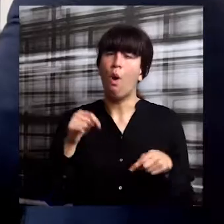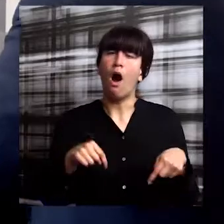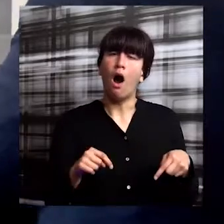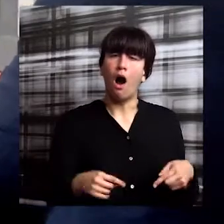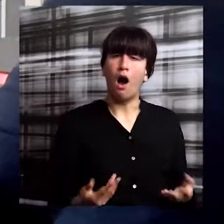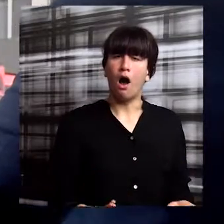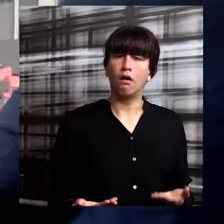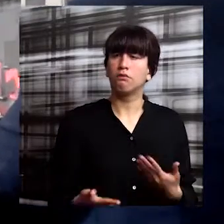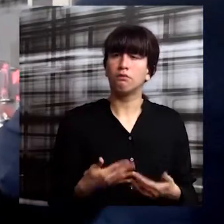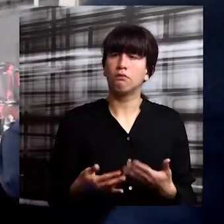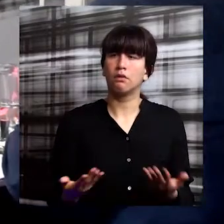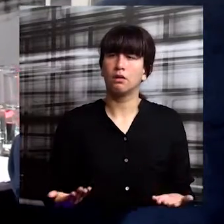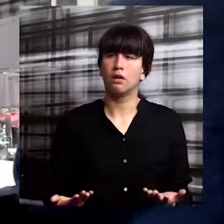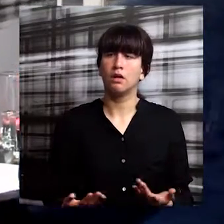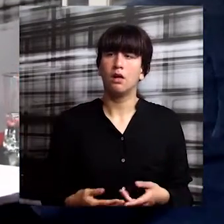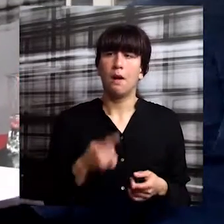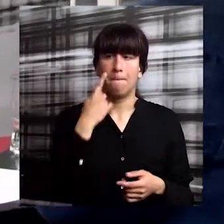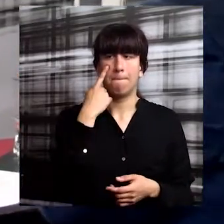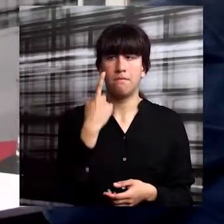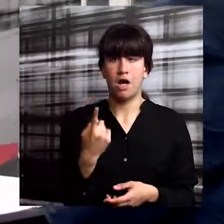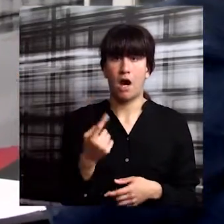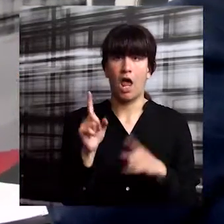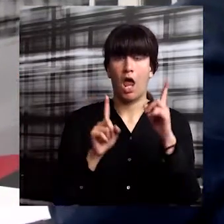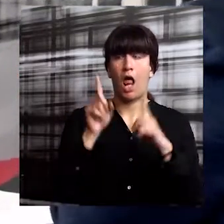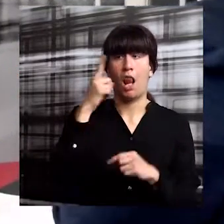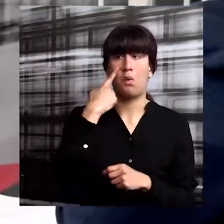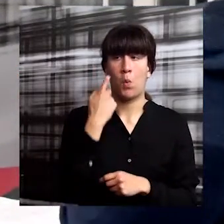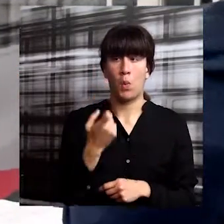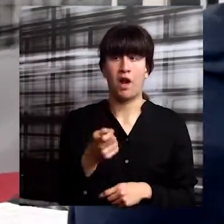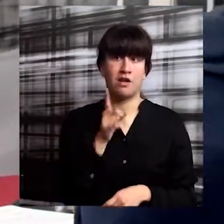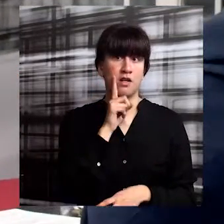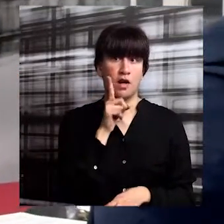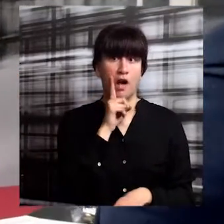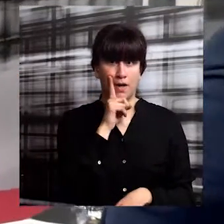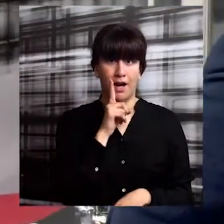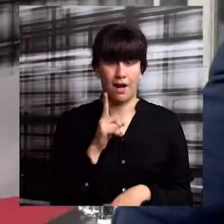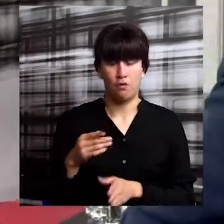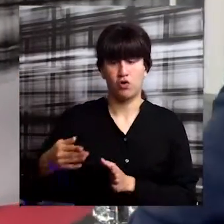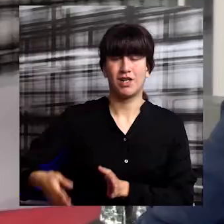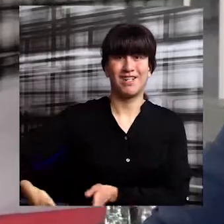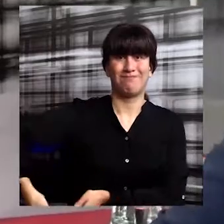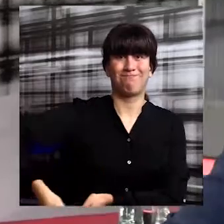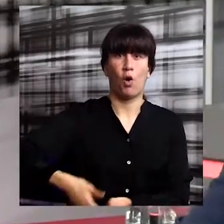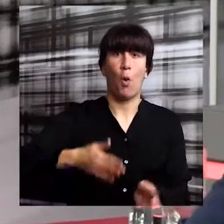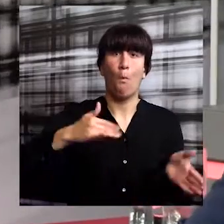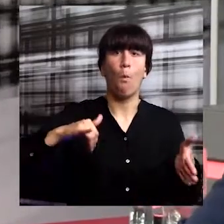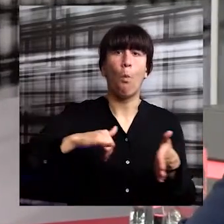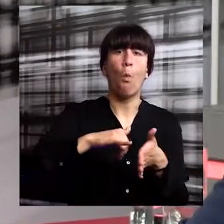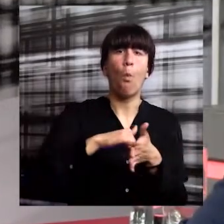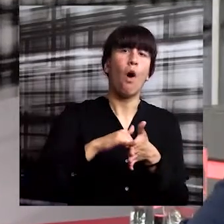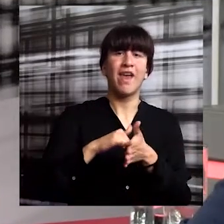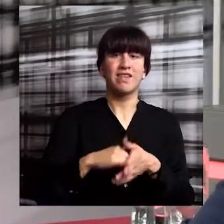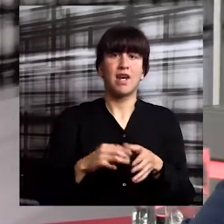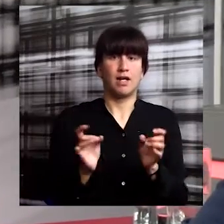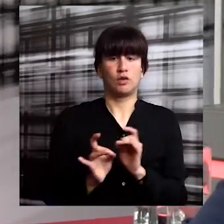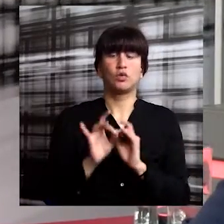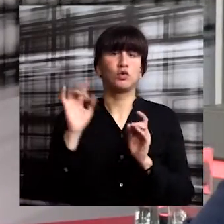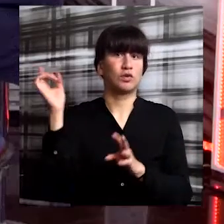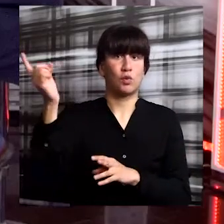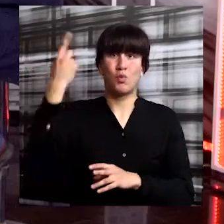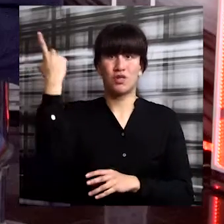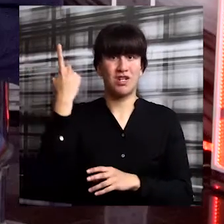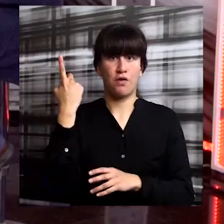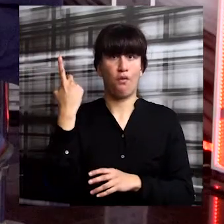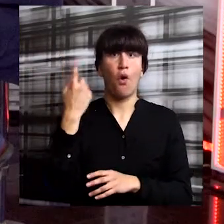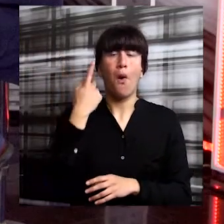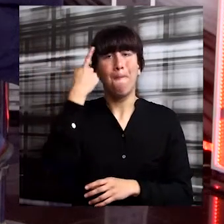Yo creo que nadie se opone en que algún día tenemos que tener un muelle exclusivo para la recalada de cruceros. Pero hoy día,